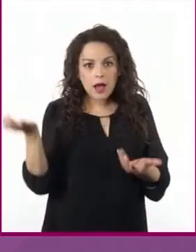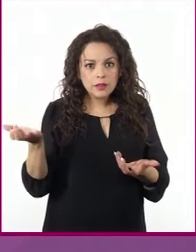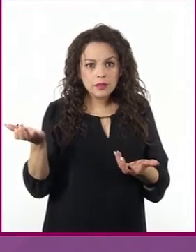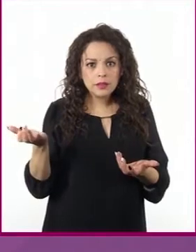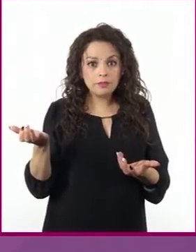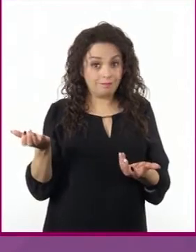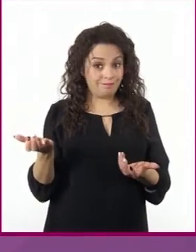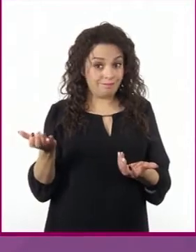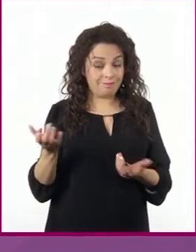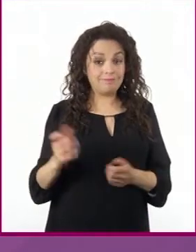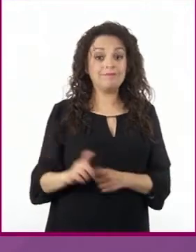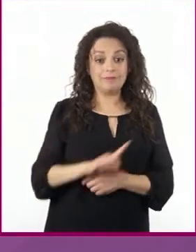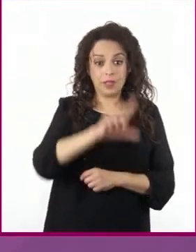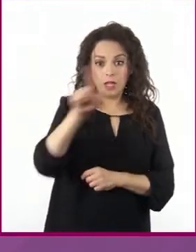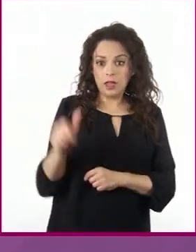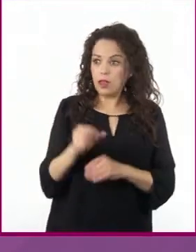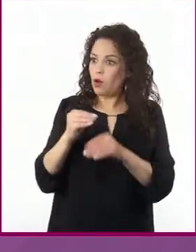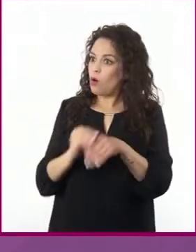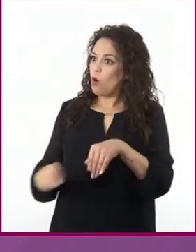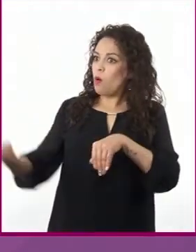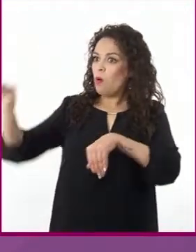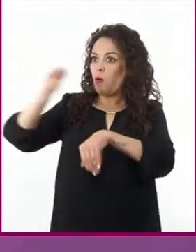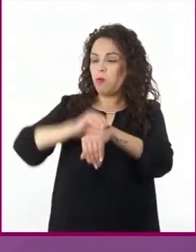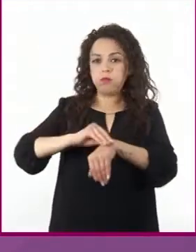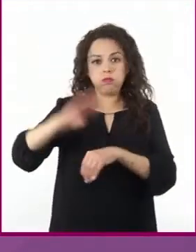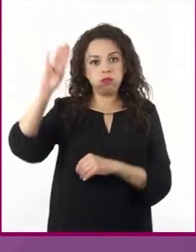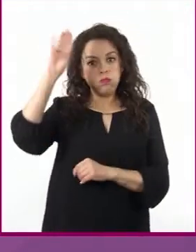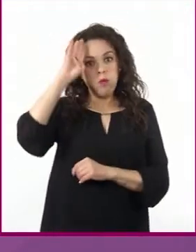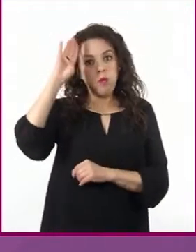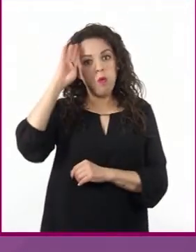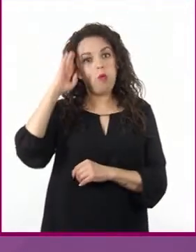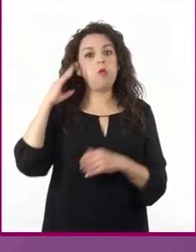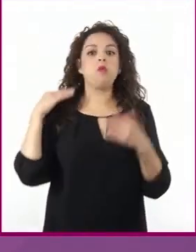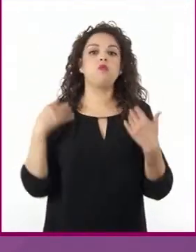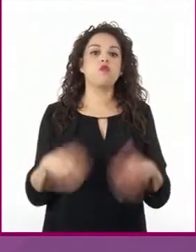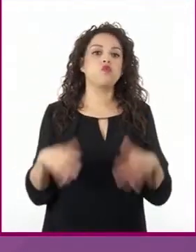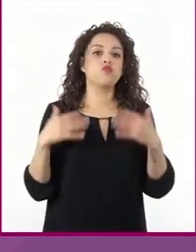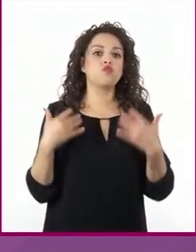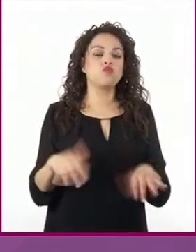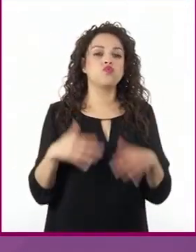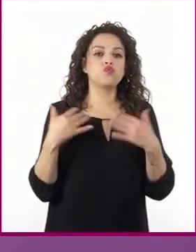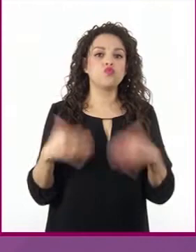pues yo no diría un puesto muy importante, sino a ser un personaje